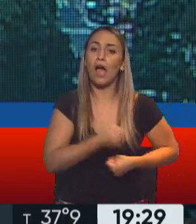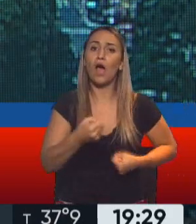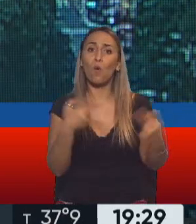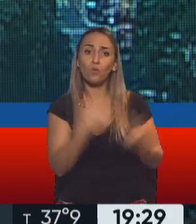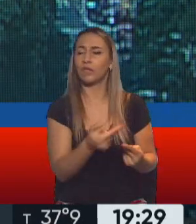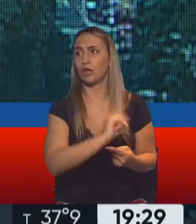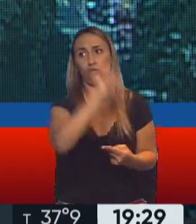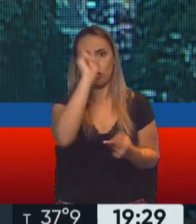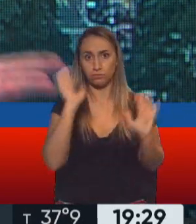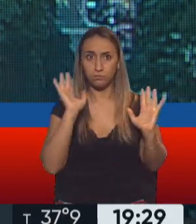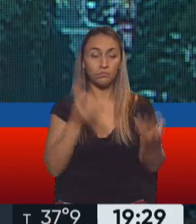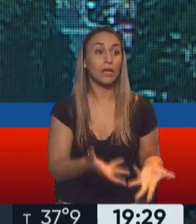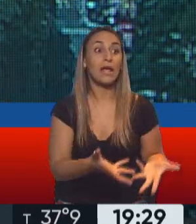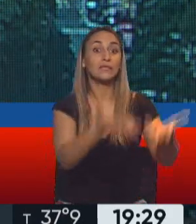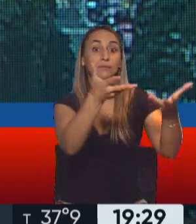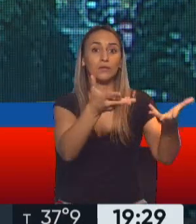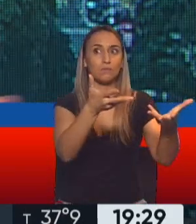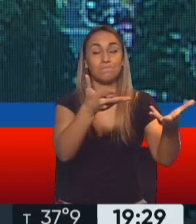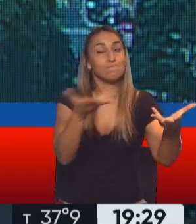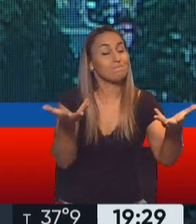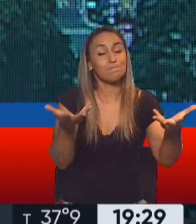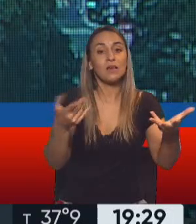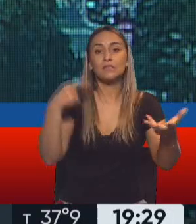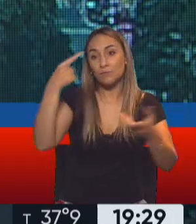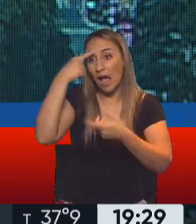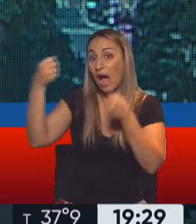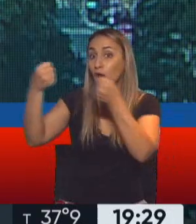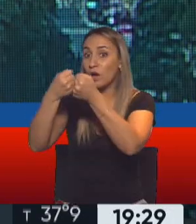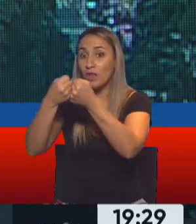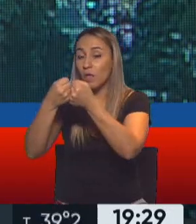acuerdos con el Fondo Monetario sin ajuste. Así que está complicado. Veremos. Gracias, NASA.